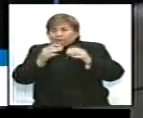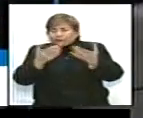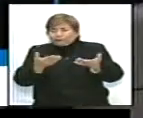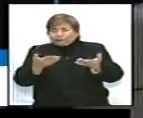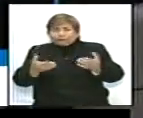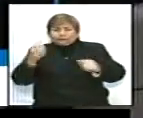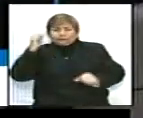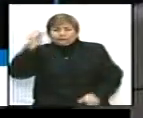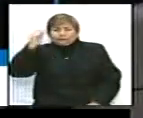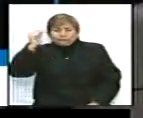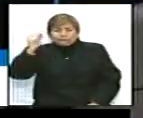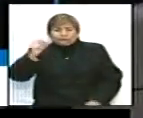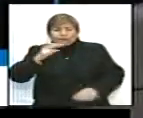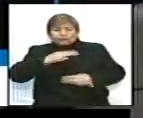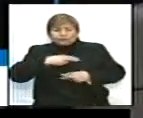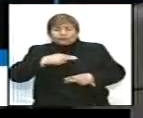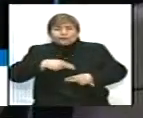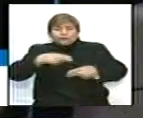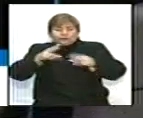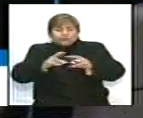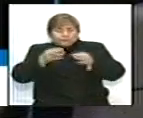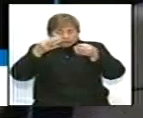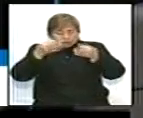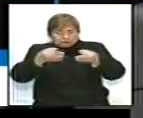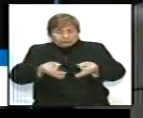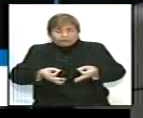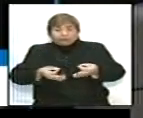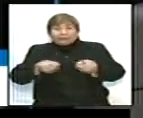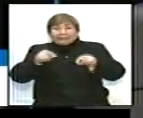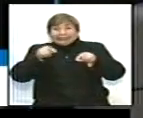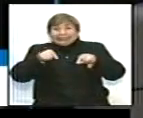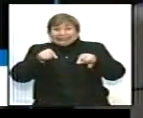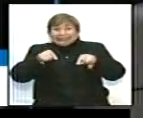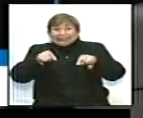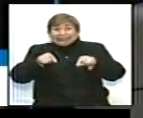de derechos humanos y fundamentales, que acá se le llama